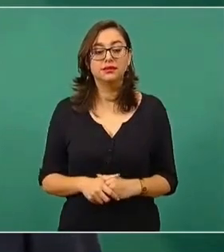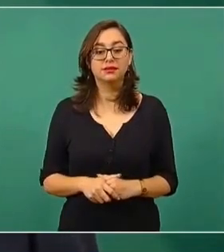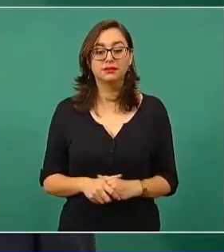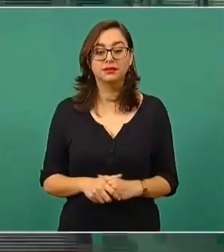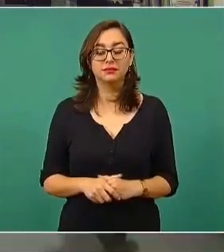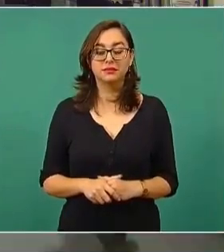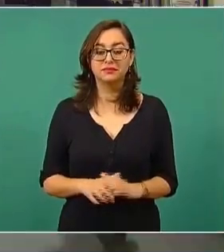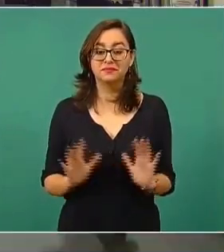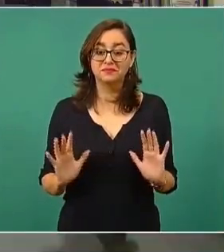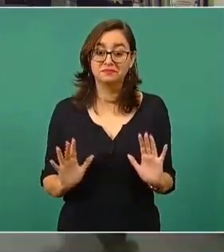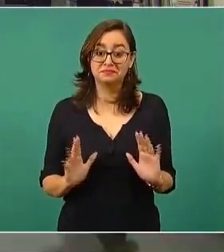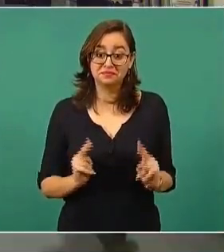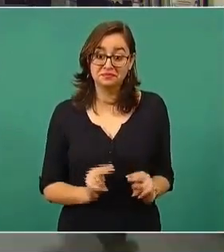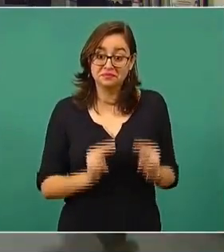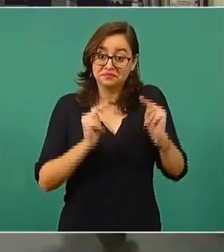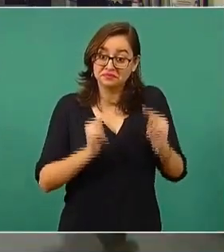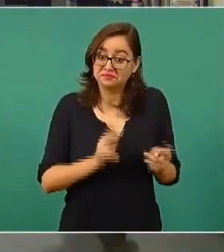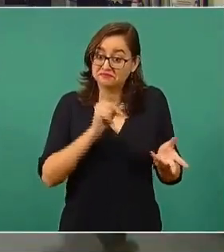Eso es corrupción.